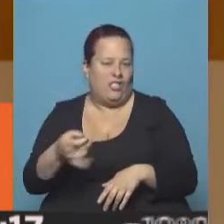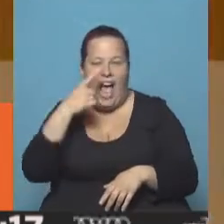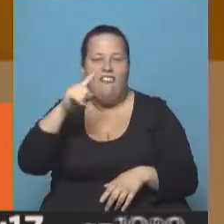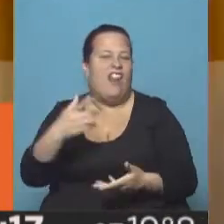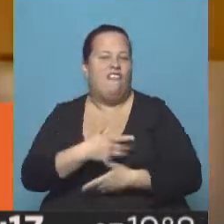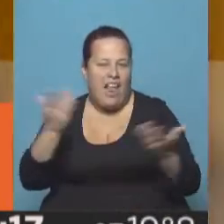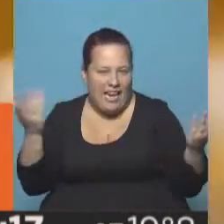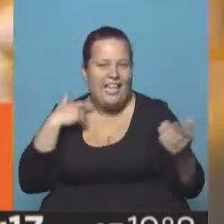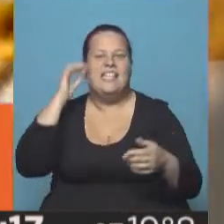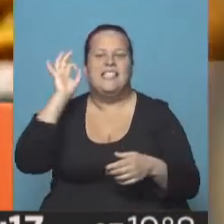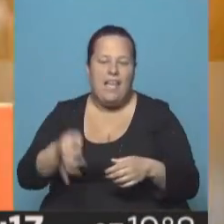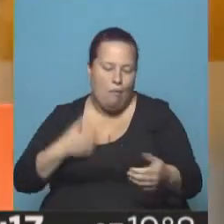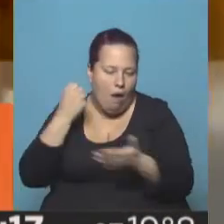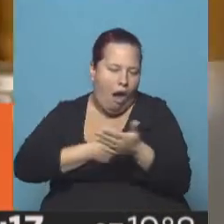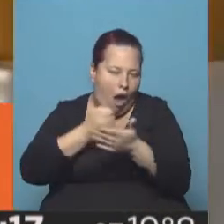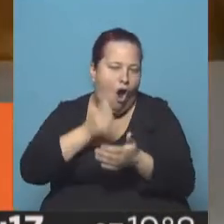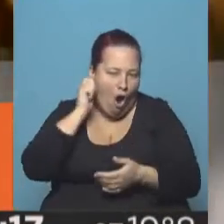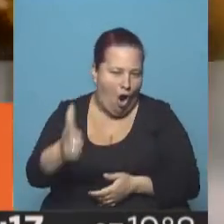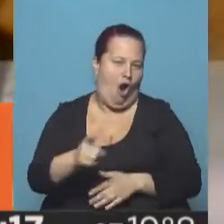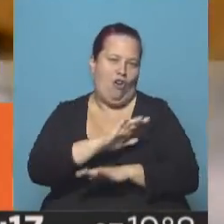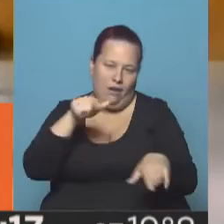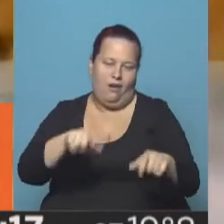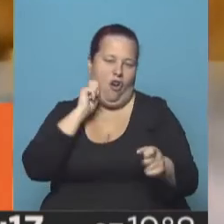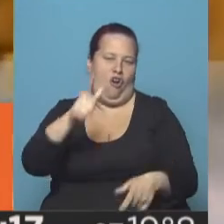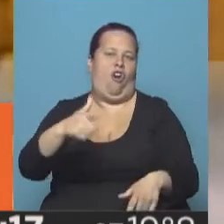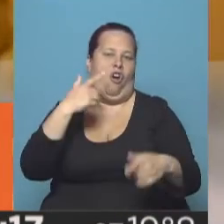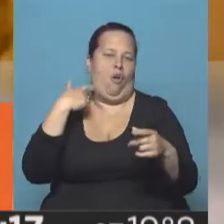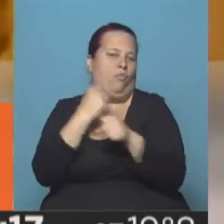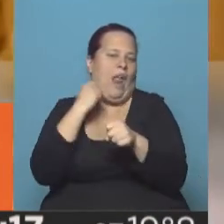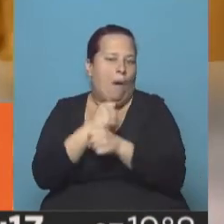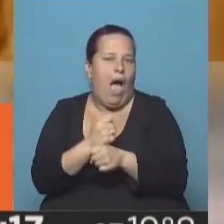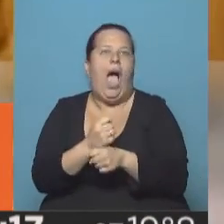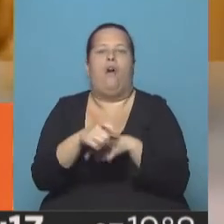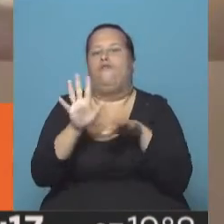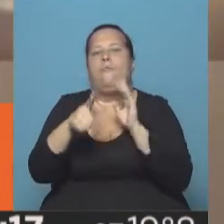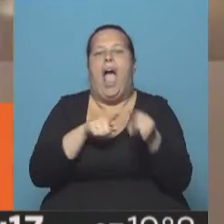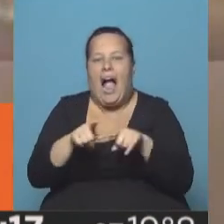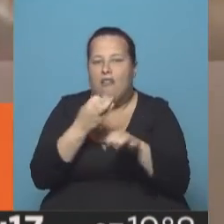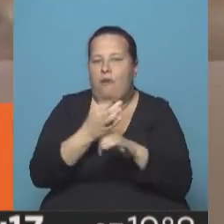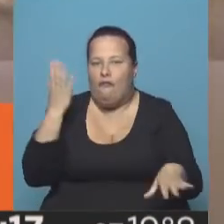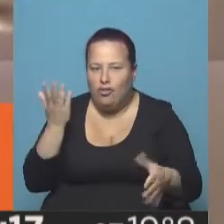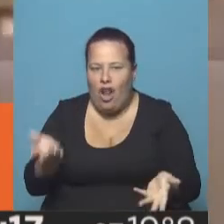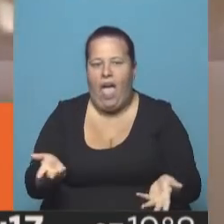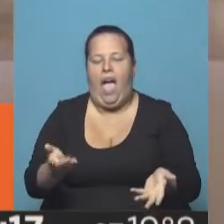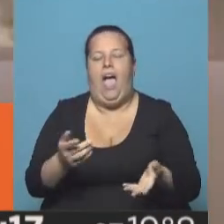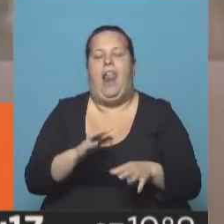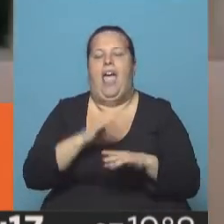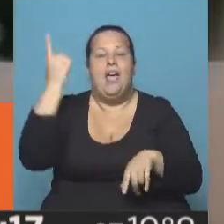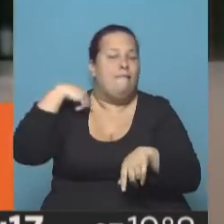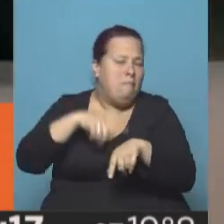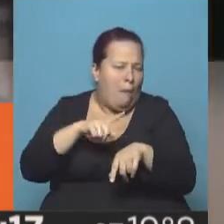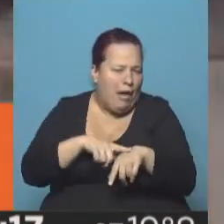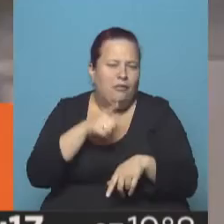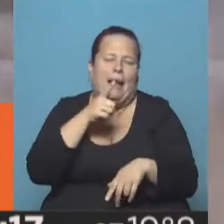final es feliz pues sabemos que lo hemos conseguido que hemos logrado que esto se convierta en una carrera una profesión en aquel momento